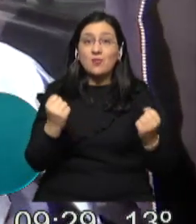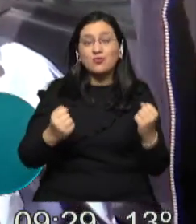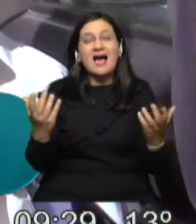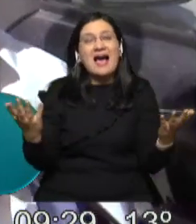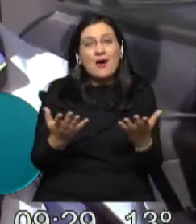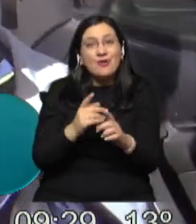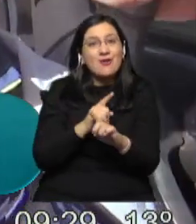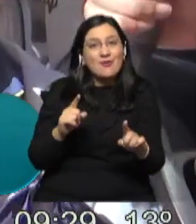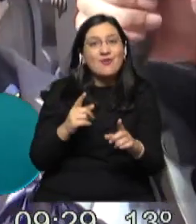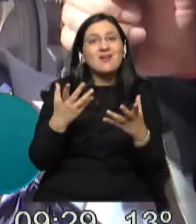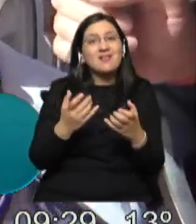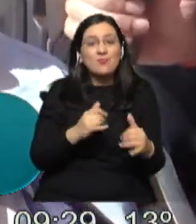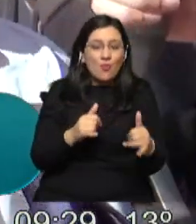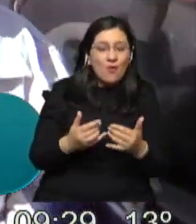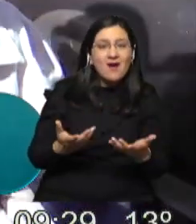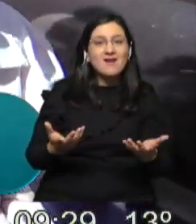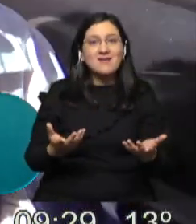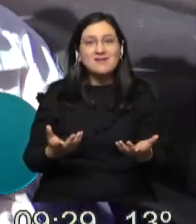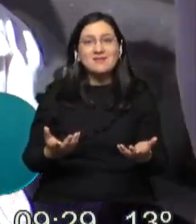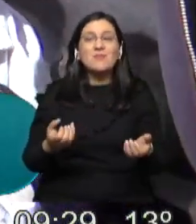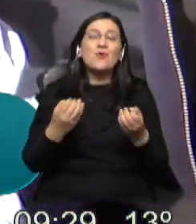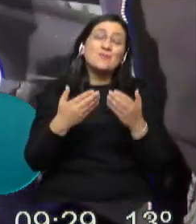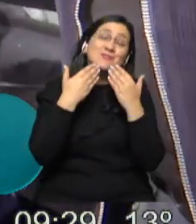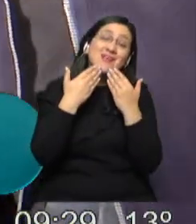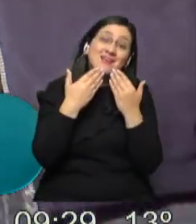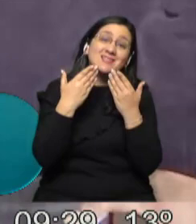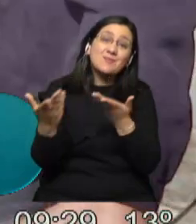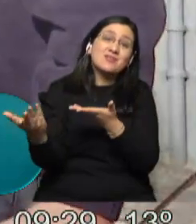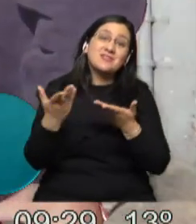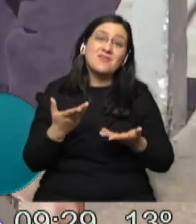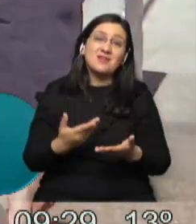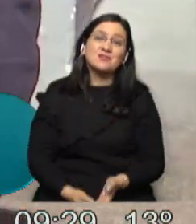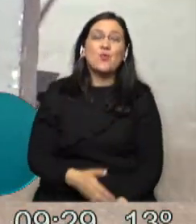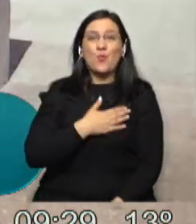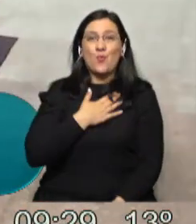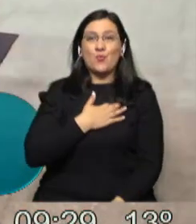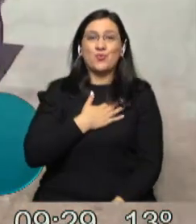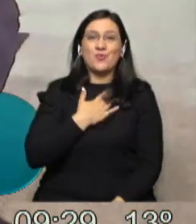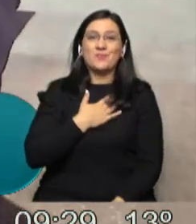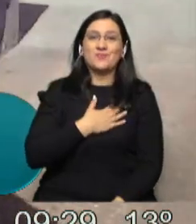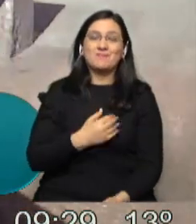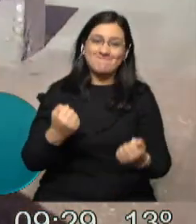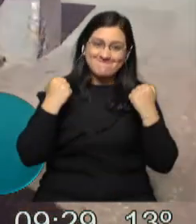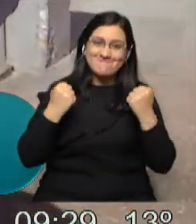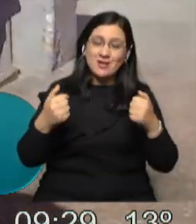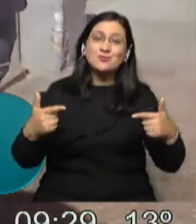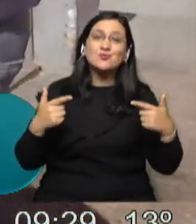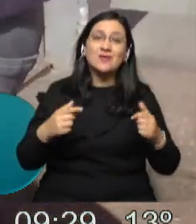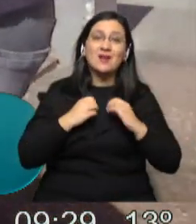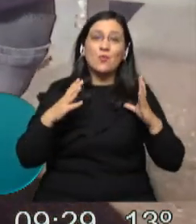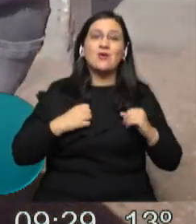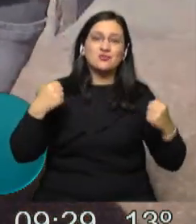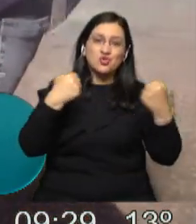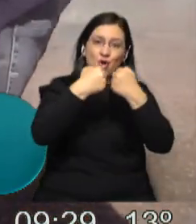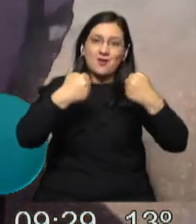no. Queríamos hacer jueguito, pero bueno, está bien. Bueno, gracias por recibirnos, vecino. Un gusto. Bueno, vamos arriba, éxitos ahí en la escuela, choque los